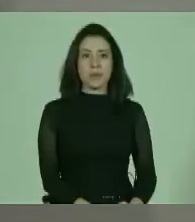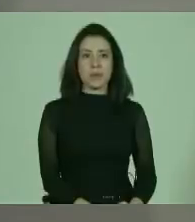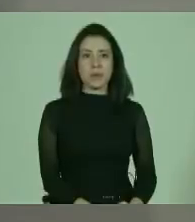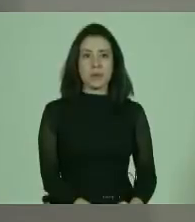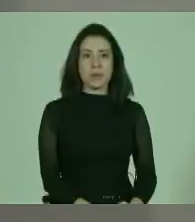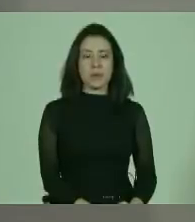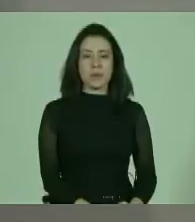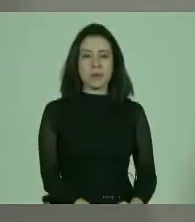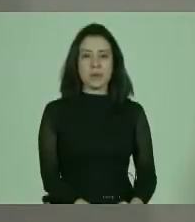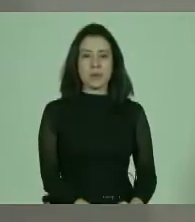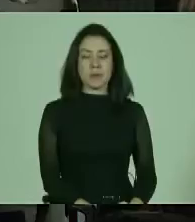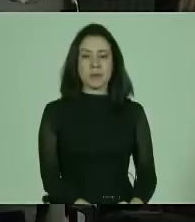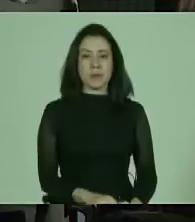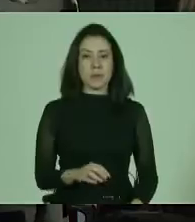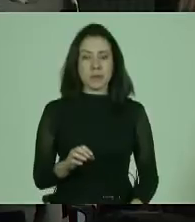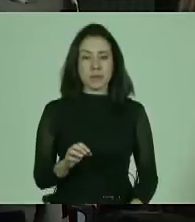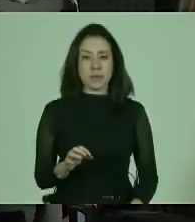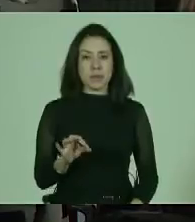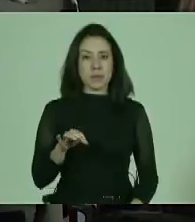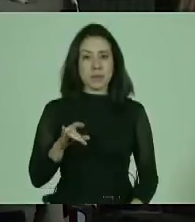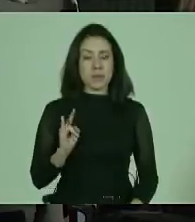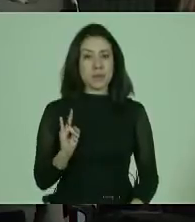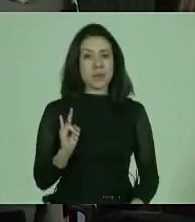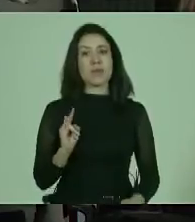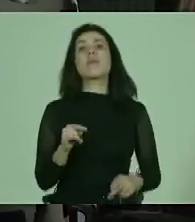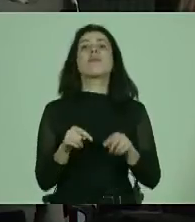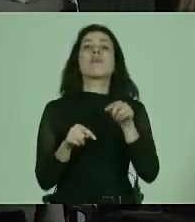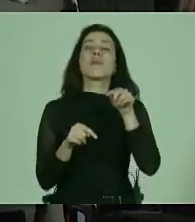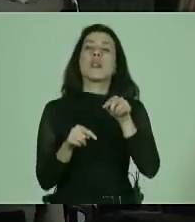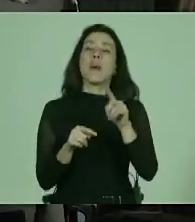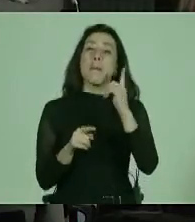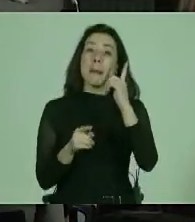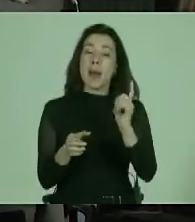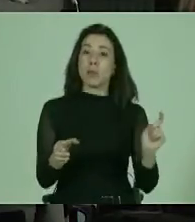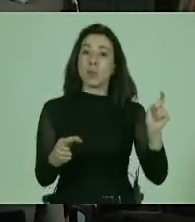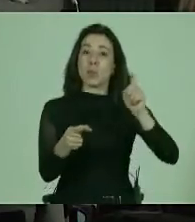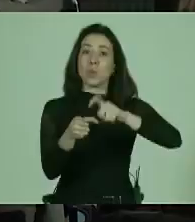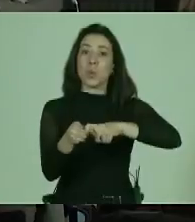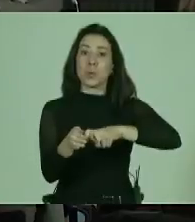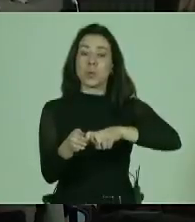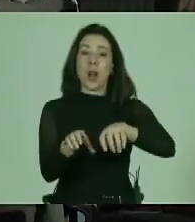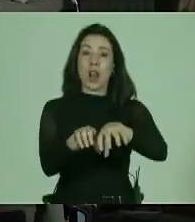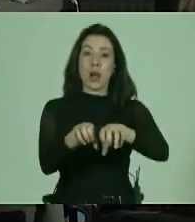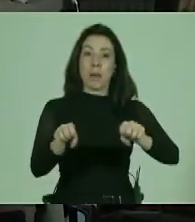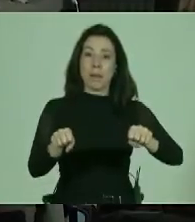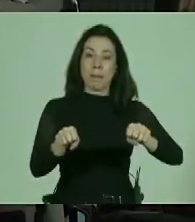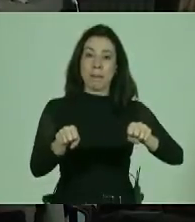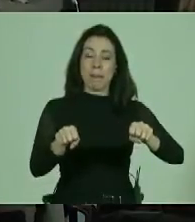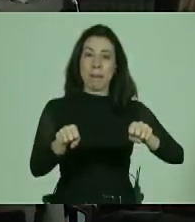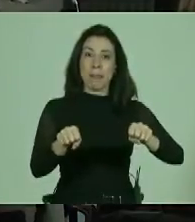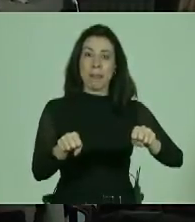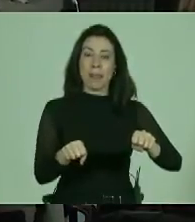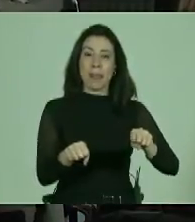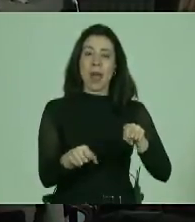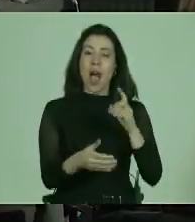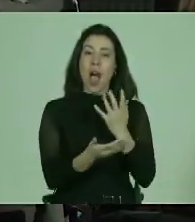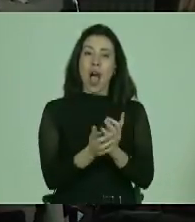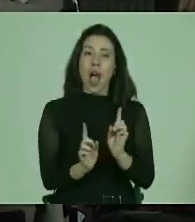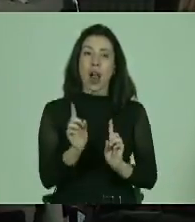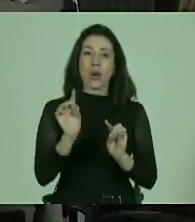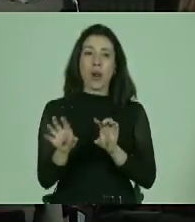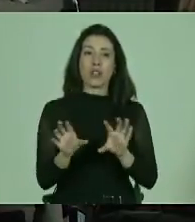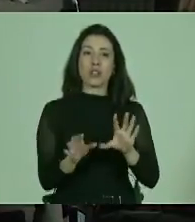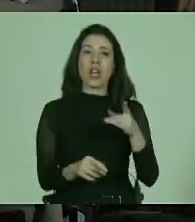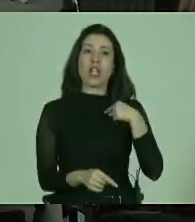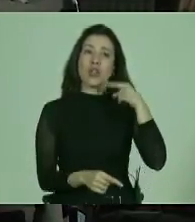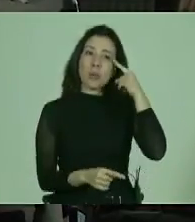la unión europea fue la primera organización como tal que se adhirió al convenio y ahí hay algunas cosas